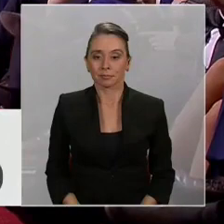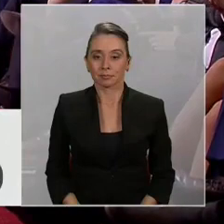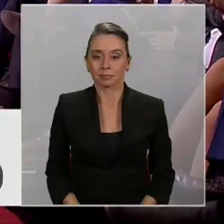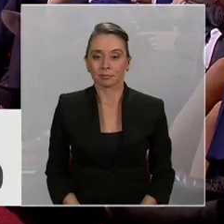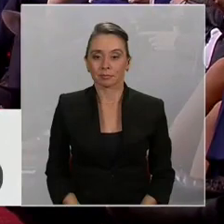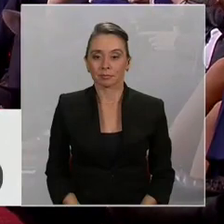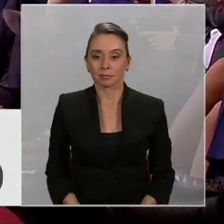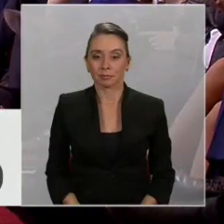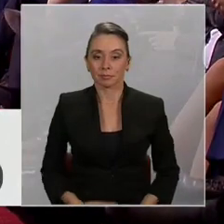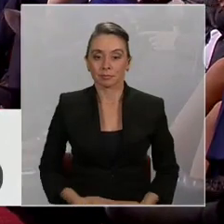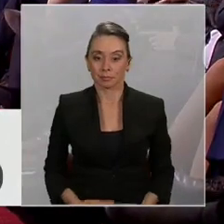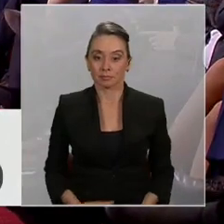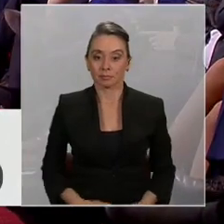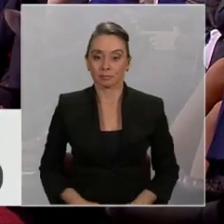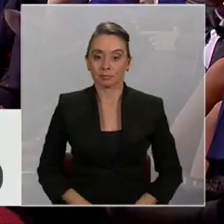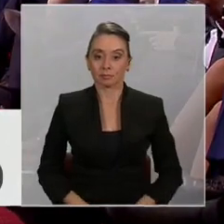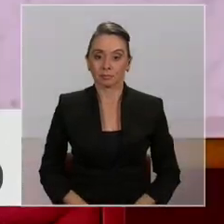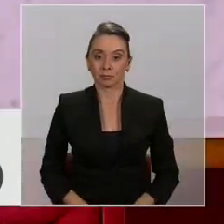¡Gracias!